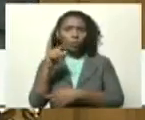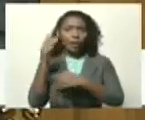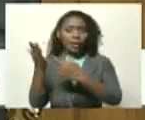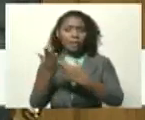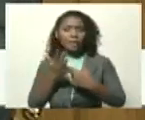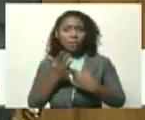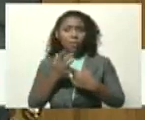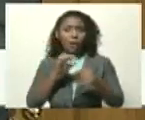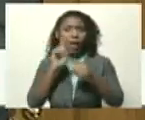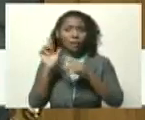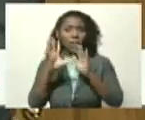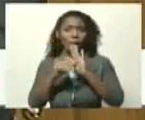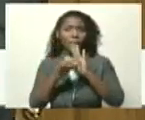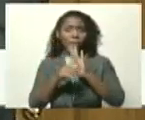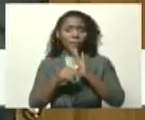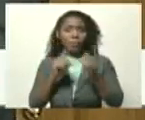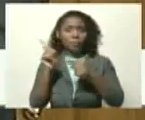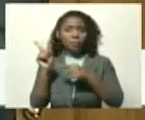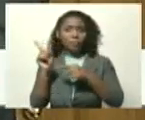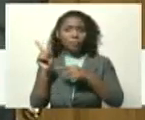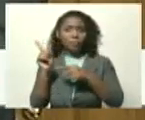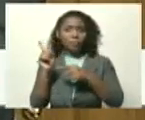recibieron estos ladrones, estos maulas?